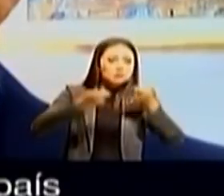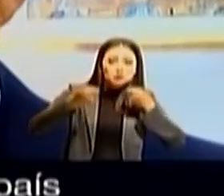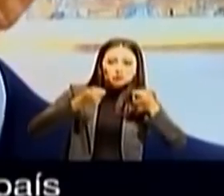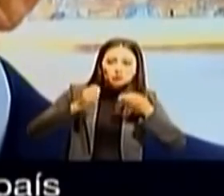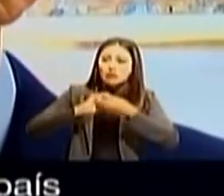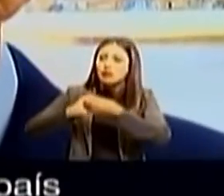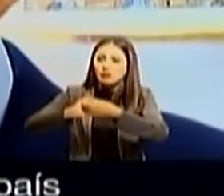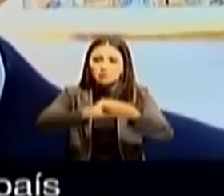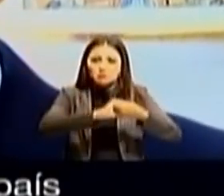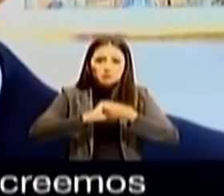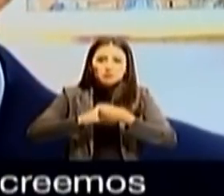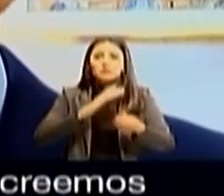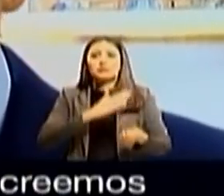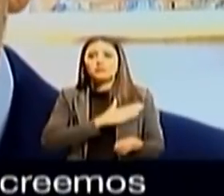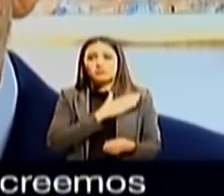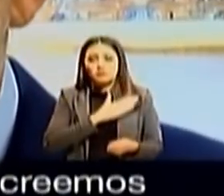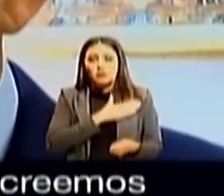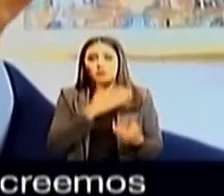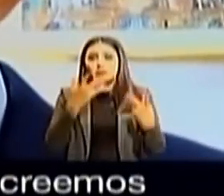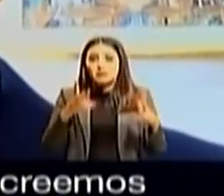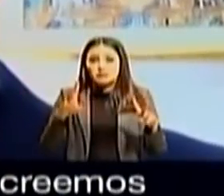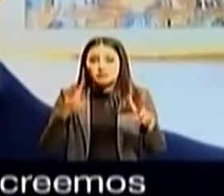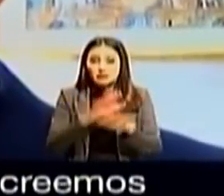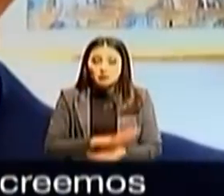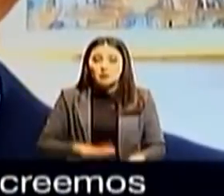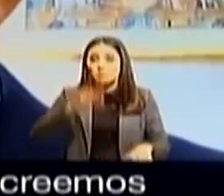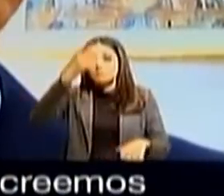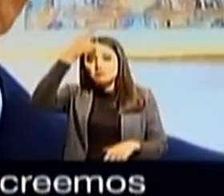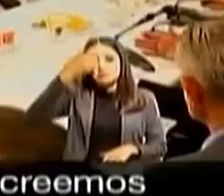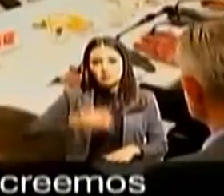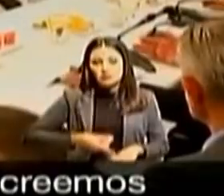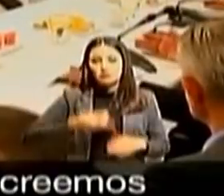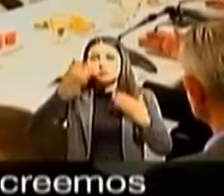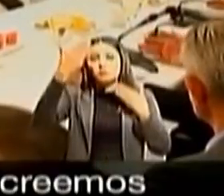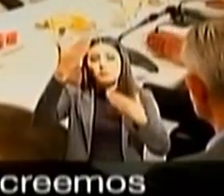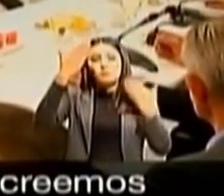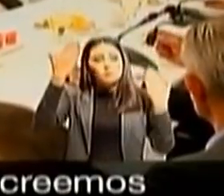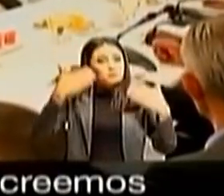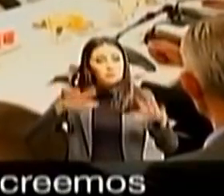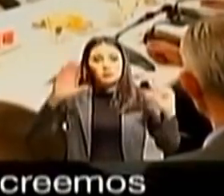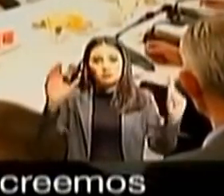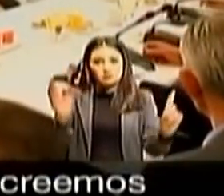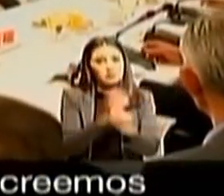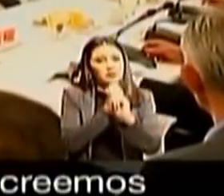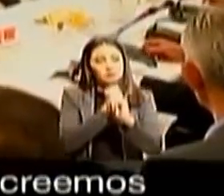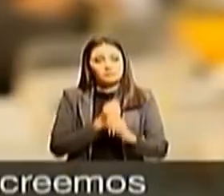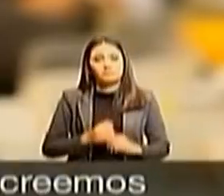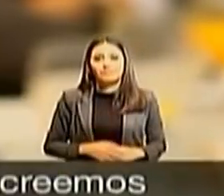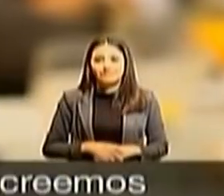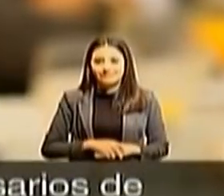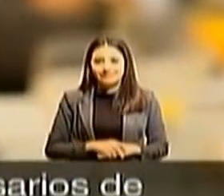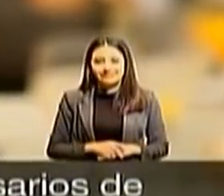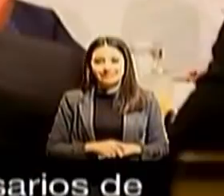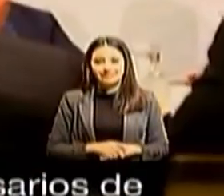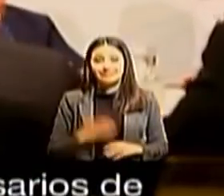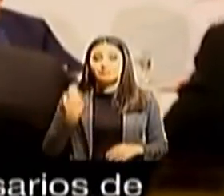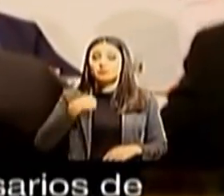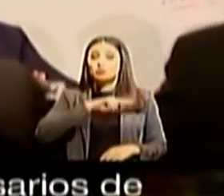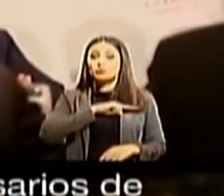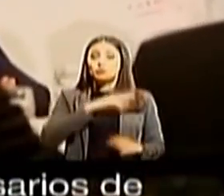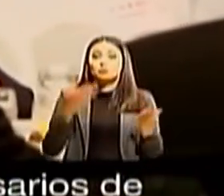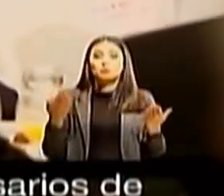es un país que es confiable y con la actual dirección política creemos que va a salir adelante en muy poco tiempo.